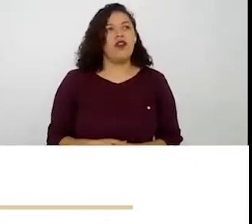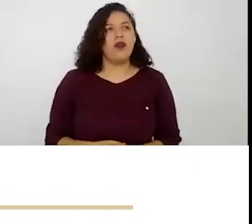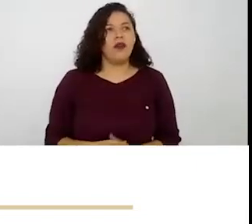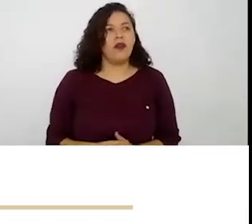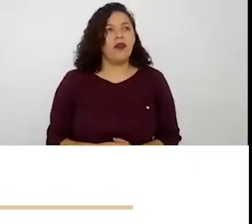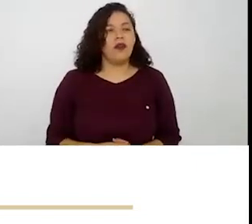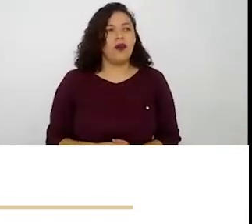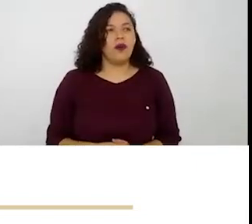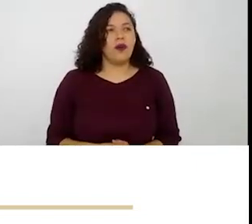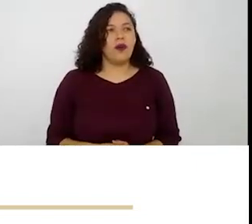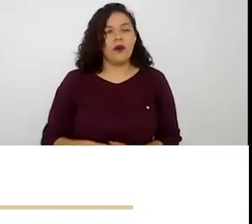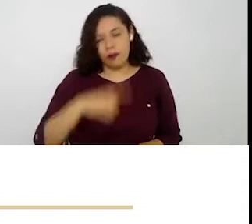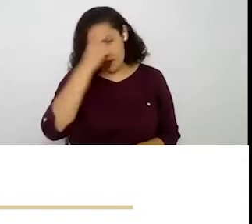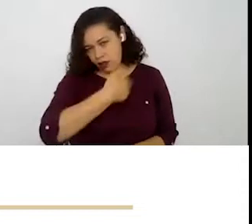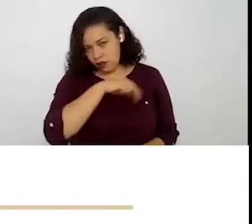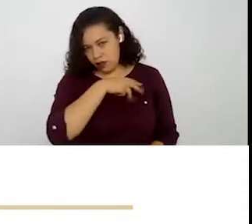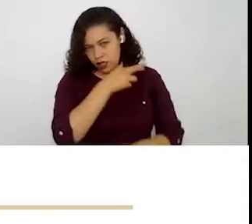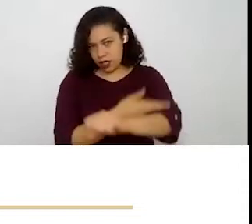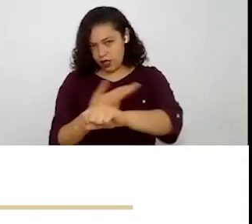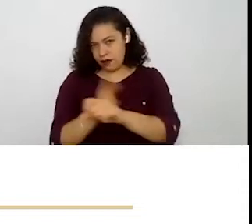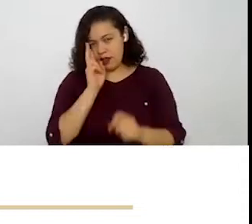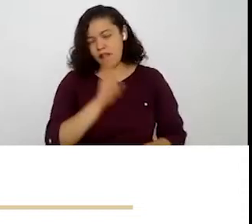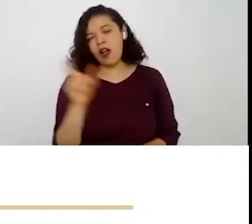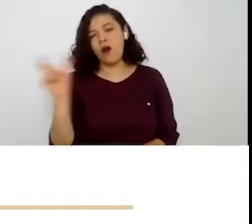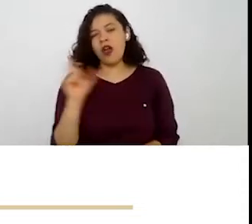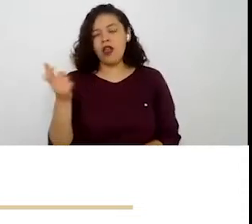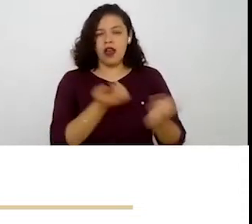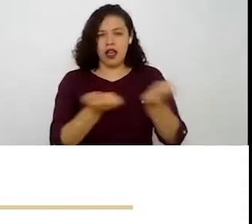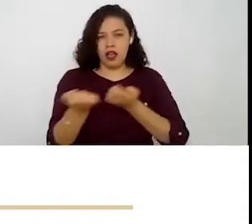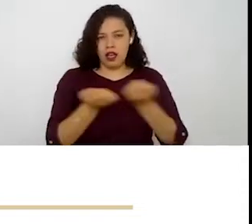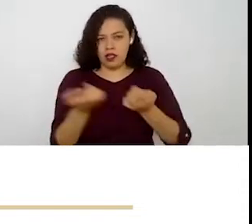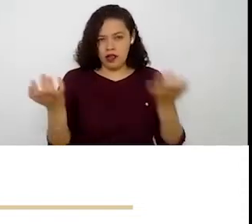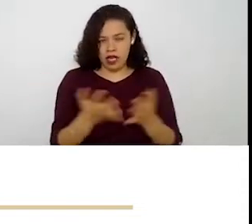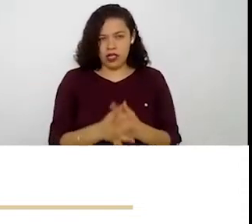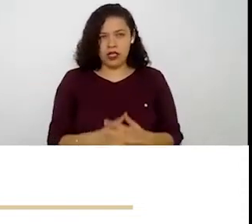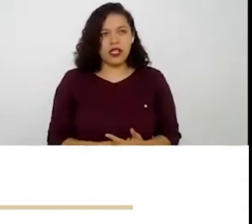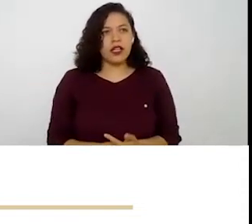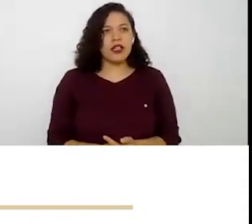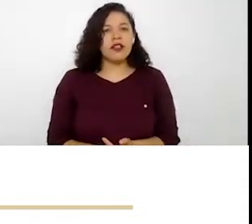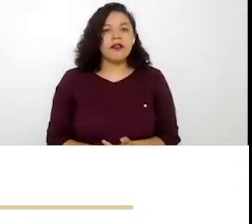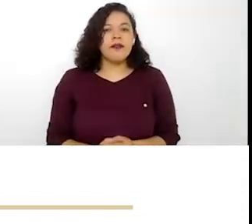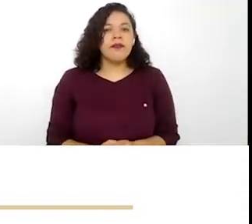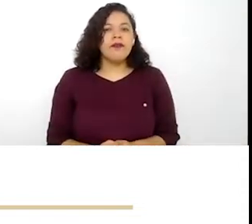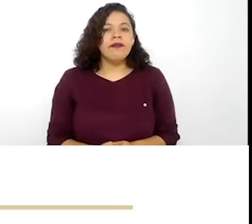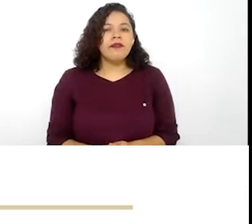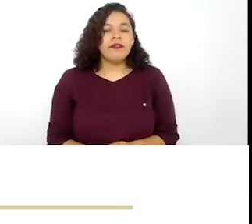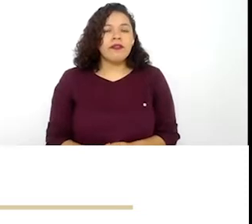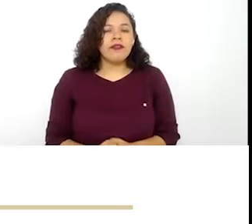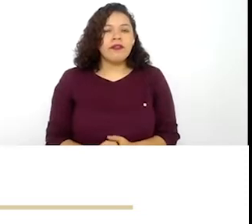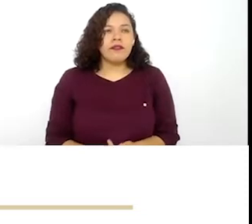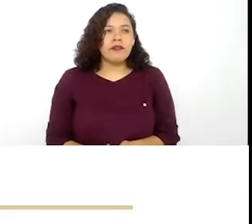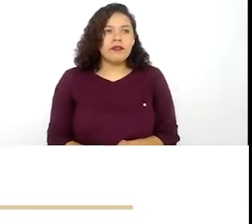vamos a ver en tramita cuando hagamos el ejercicio y es que hay